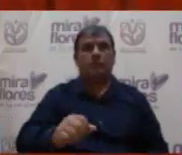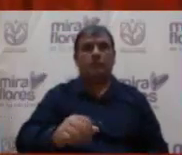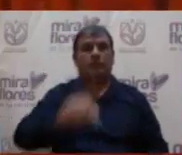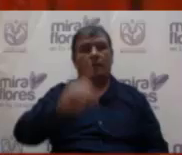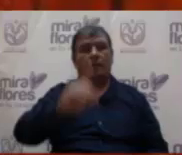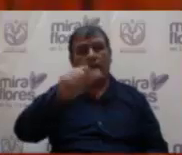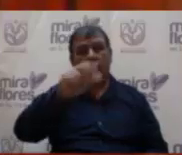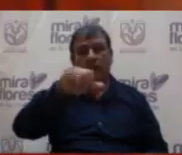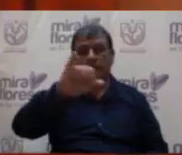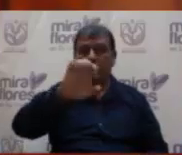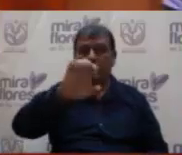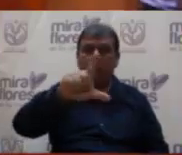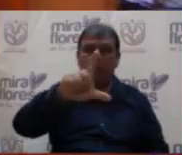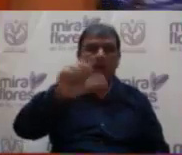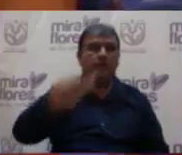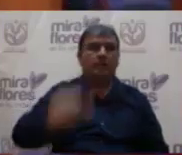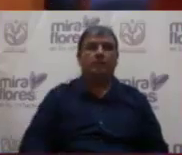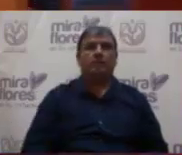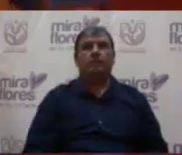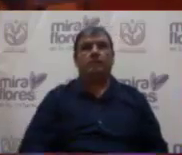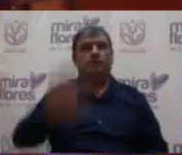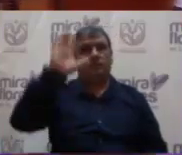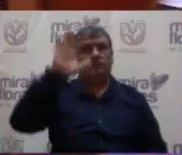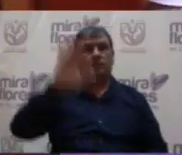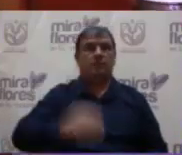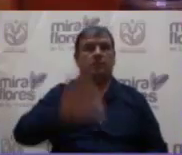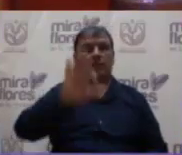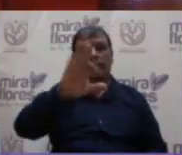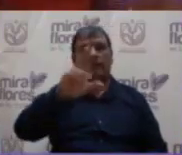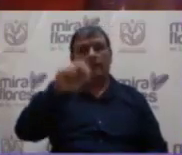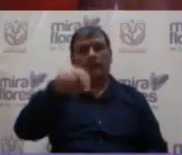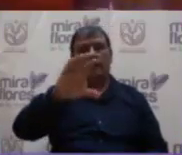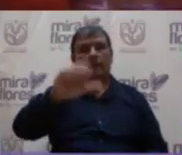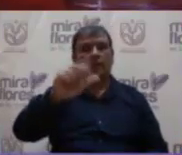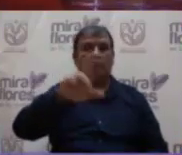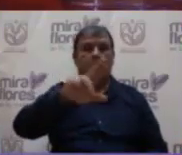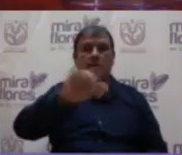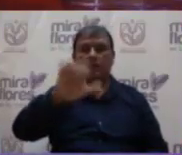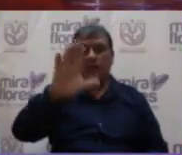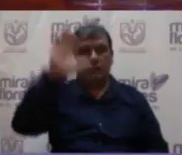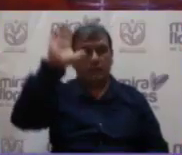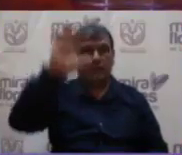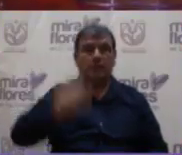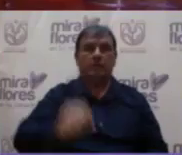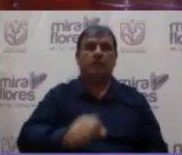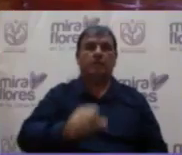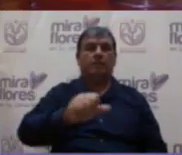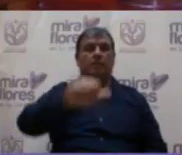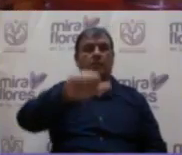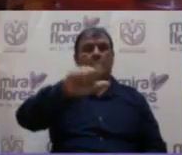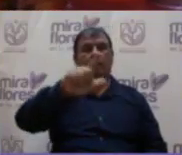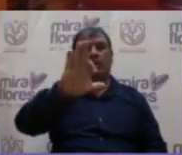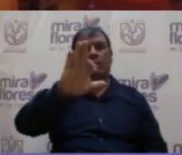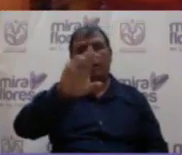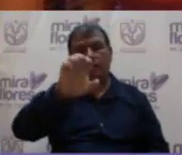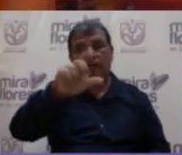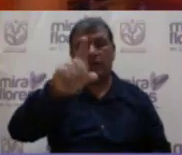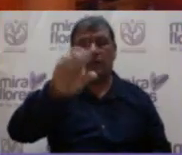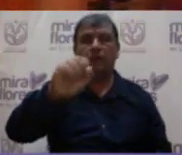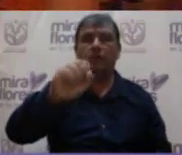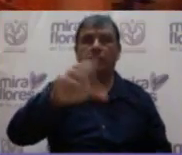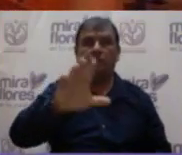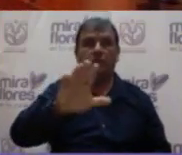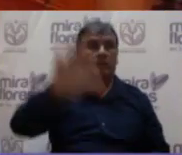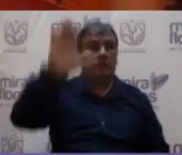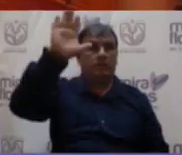Señorita Daniela Lozano Vítor, señora Franca Rey Camino, señor Alfredo Esteban Lee